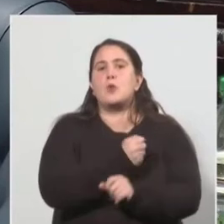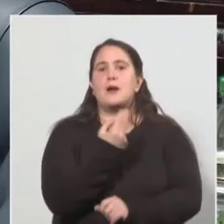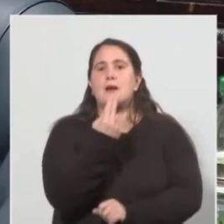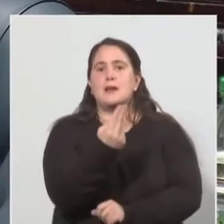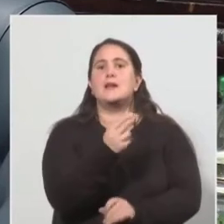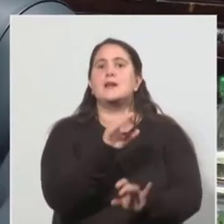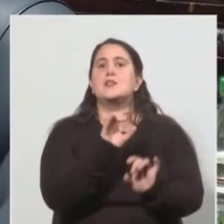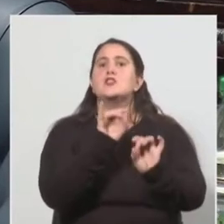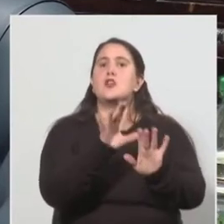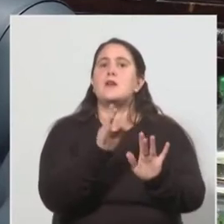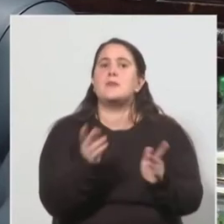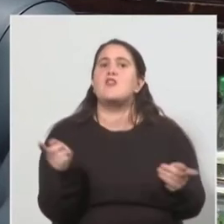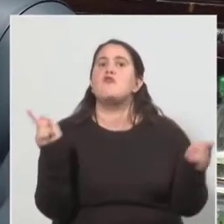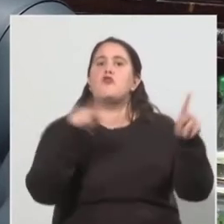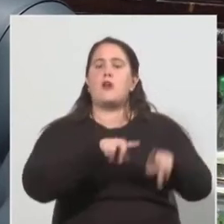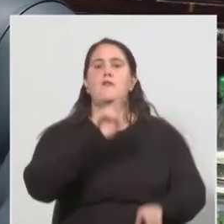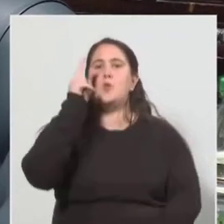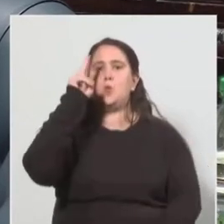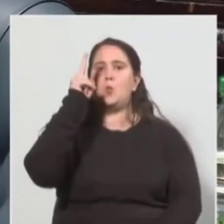solamente retornar al Uruguay.